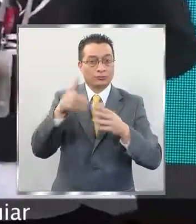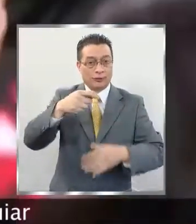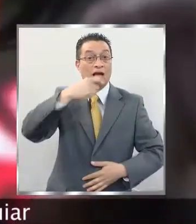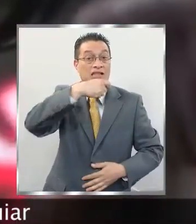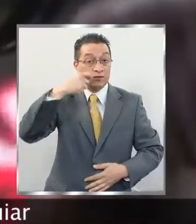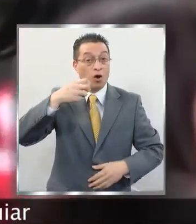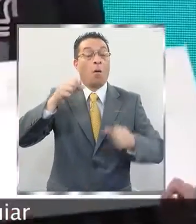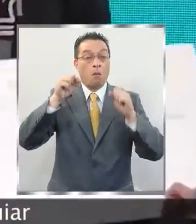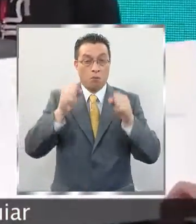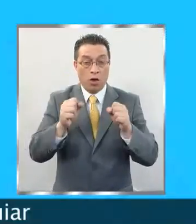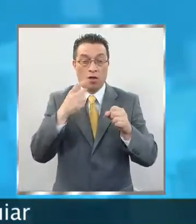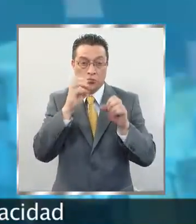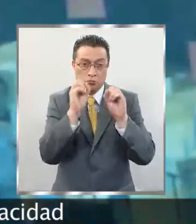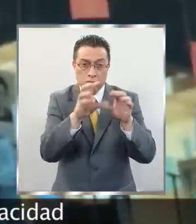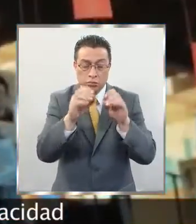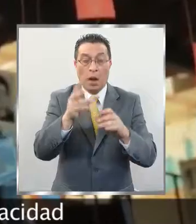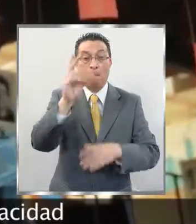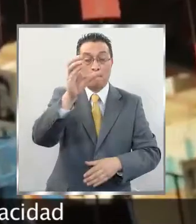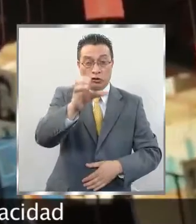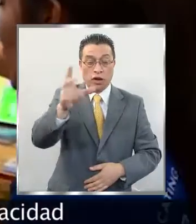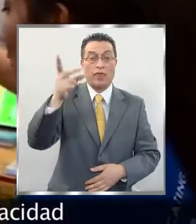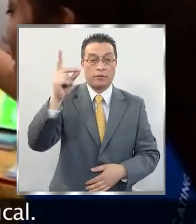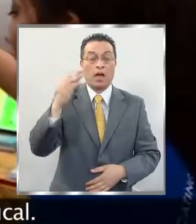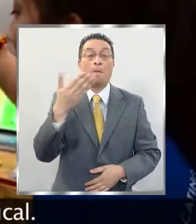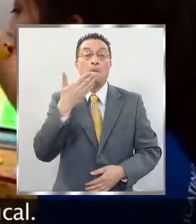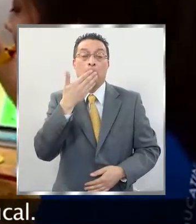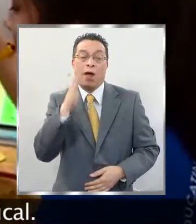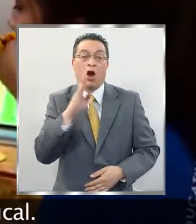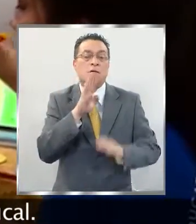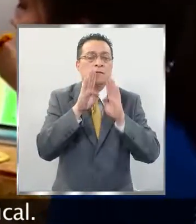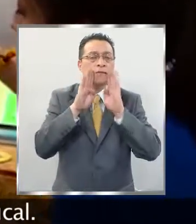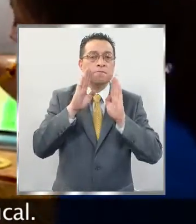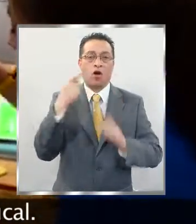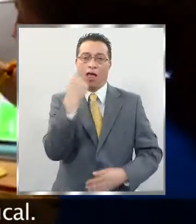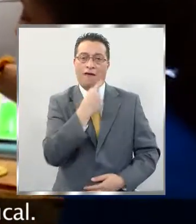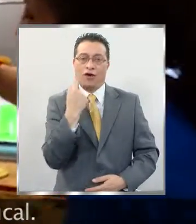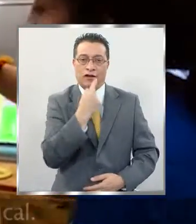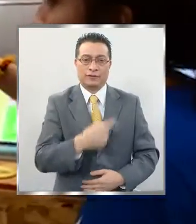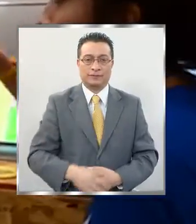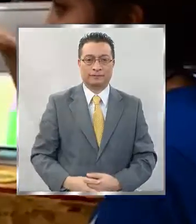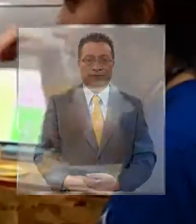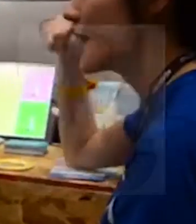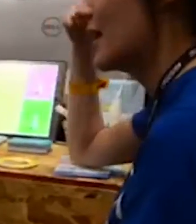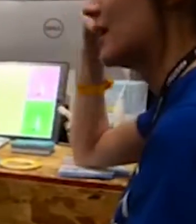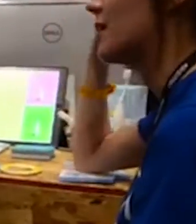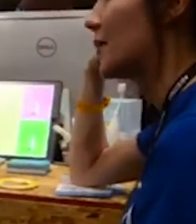Este cepillo permite guiar a las personas con discapacidad para un mejor aseo bucal.